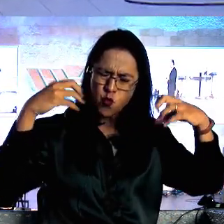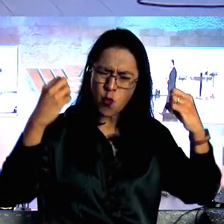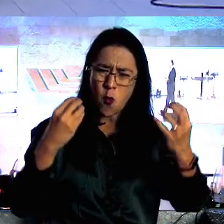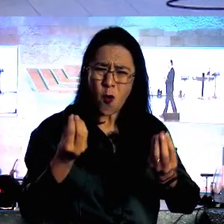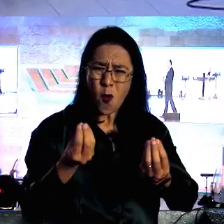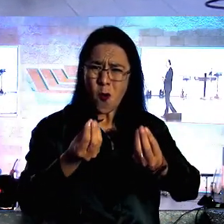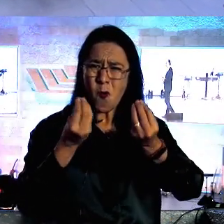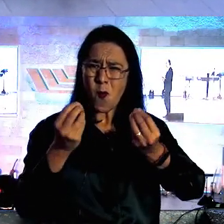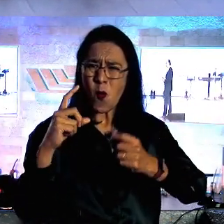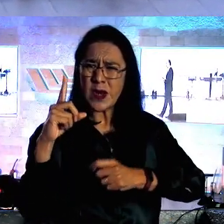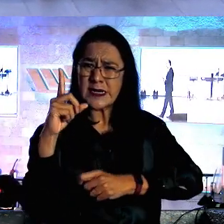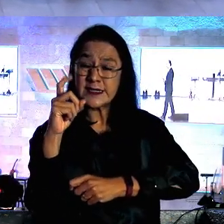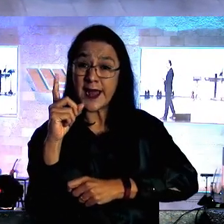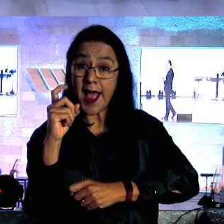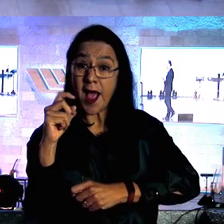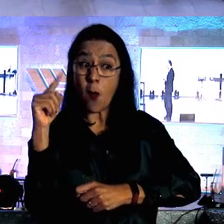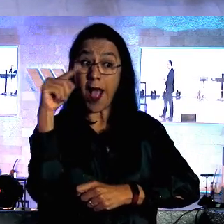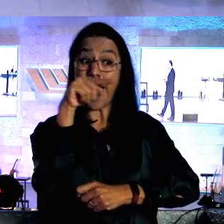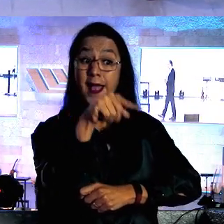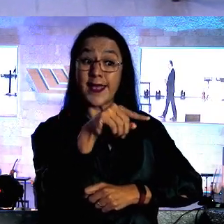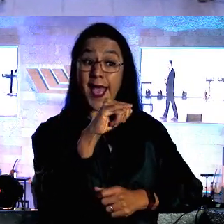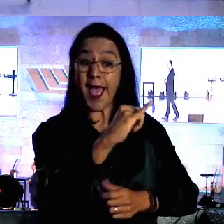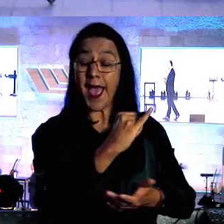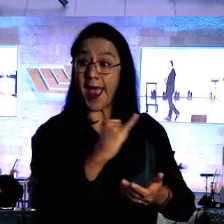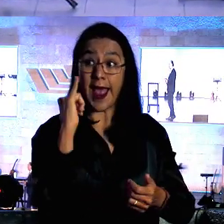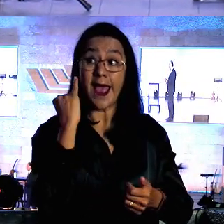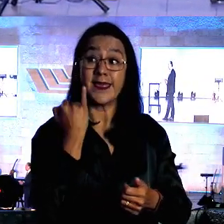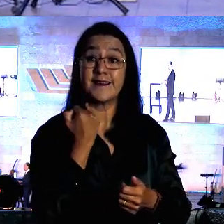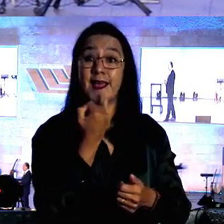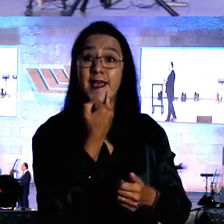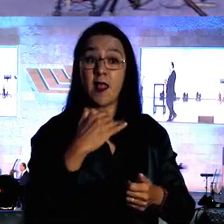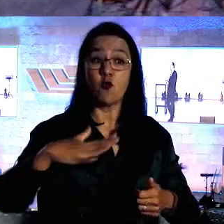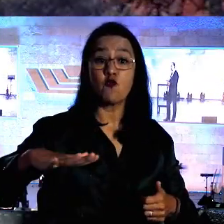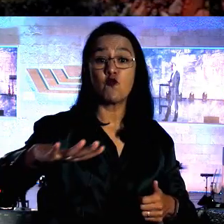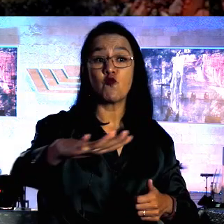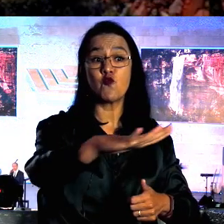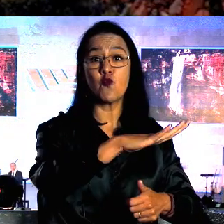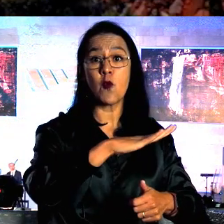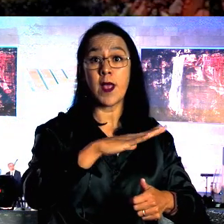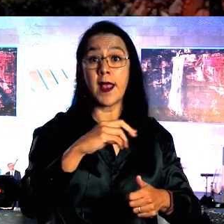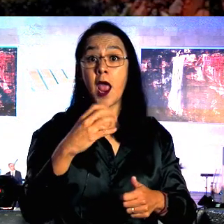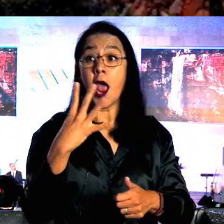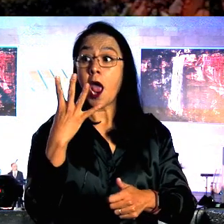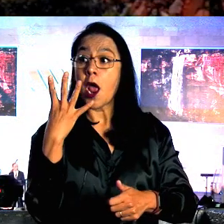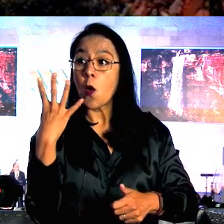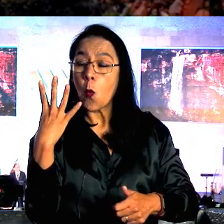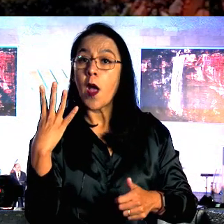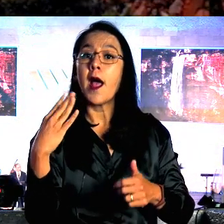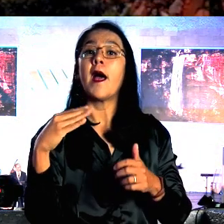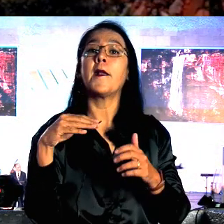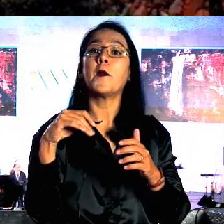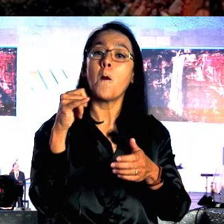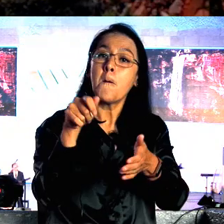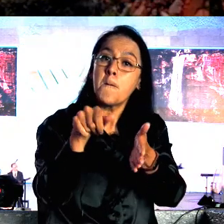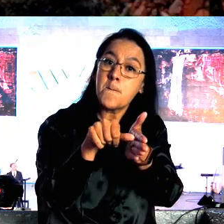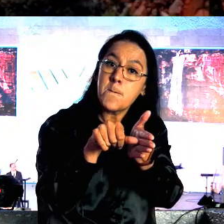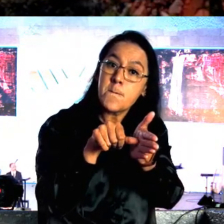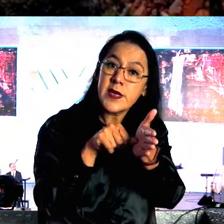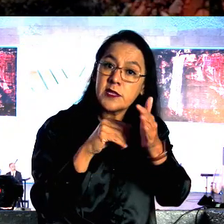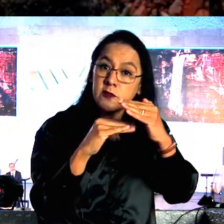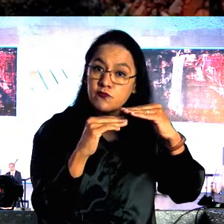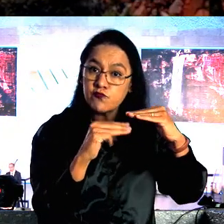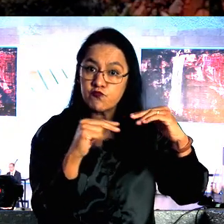que en menos de cuatro meses, el nivel del Mar de Galilea subió 6.4 metros.